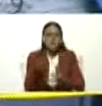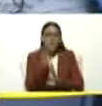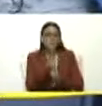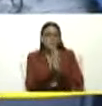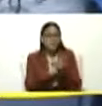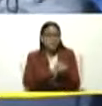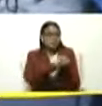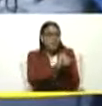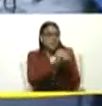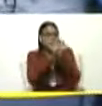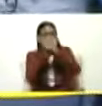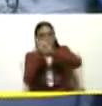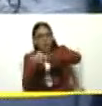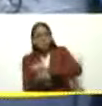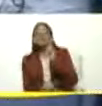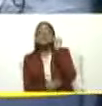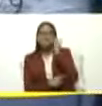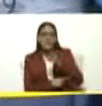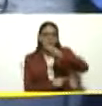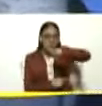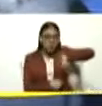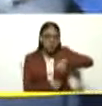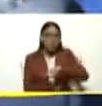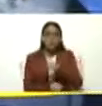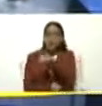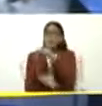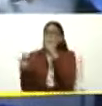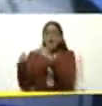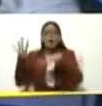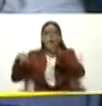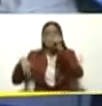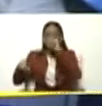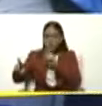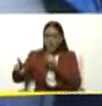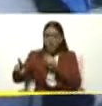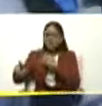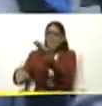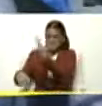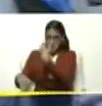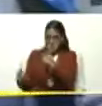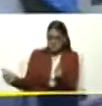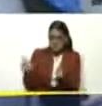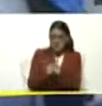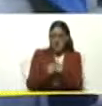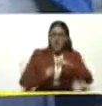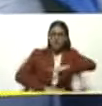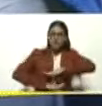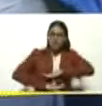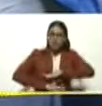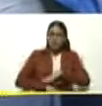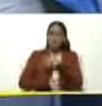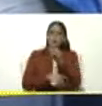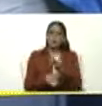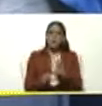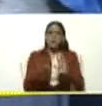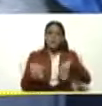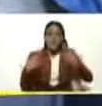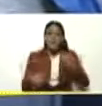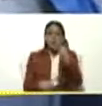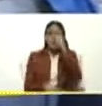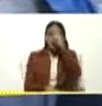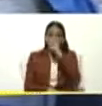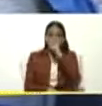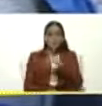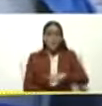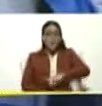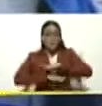cambio. Tú tienes 14 años, tómate una foto ahorita. Y cuando llegas a 16 te tomas otra y